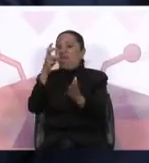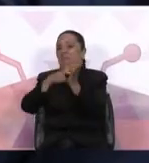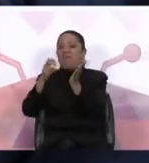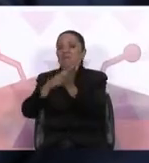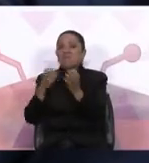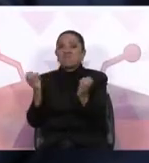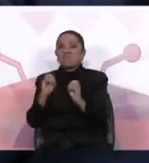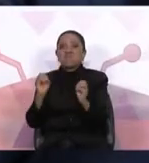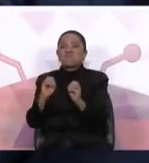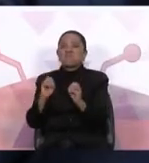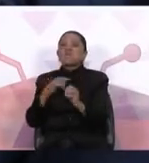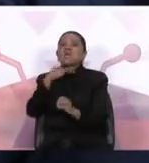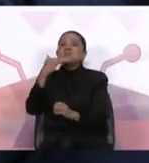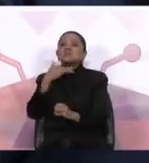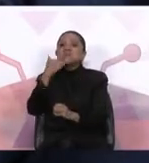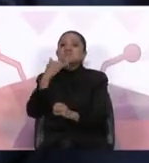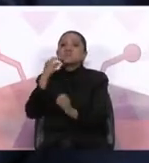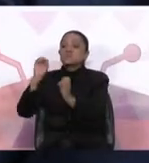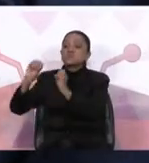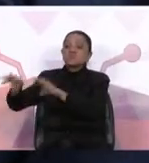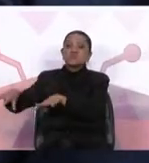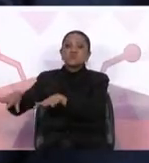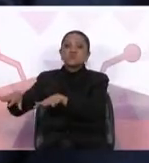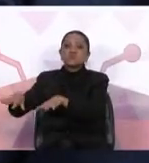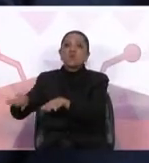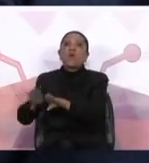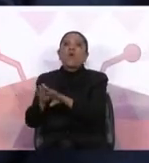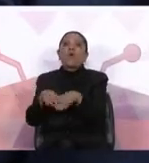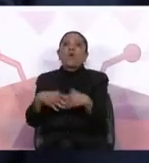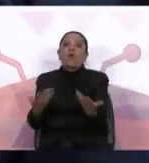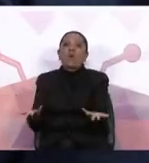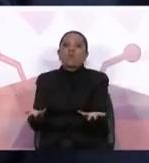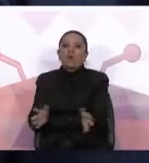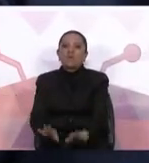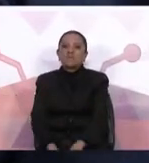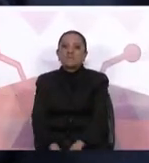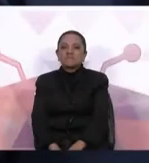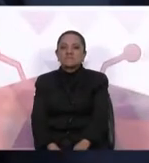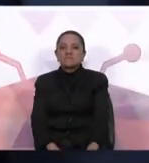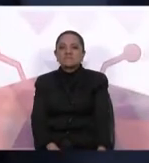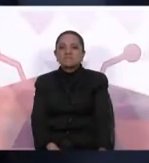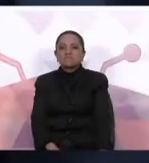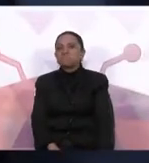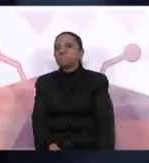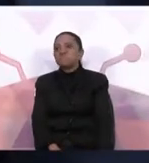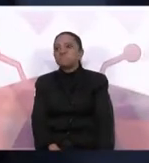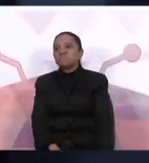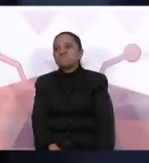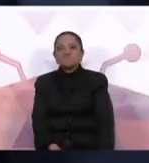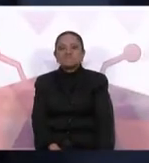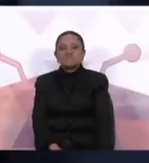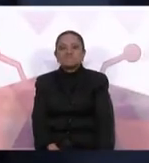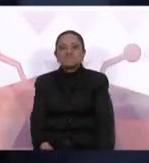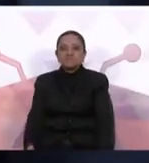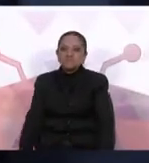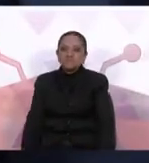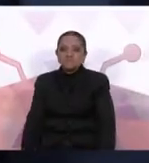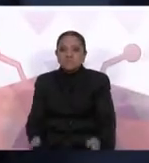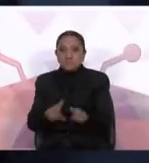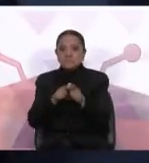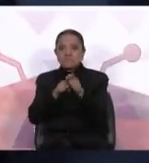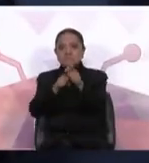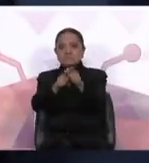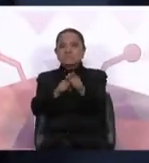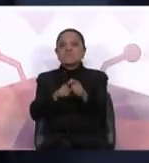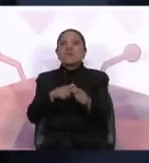contaminación de nuestros ríos la destrucción del bosque como parte de este defecto de manejo de residuos sólidos